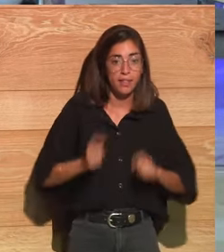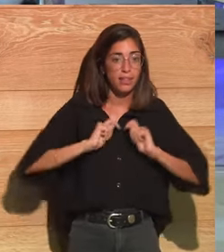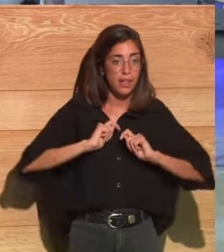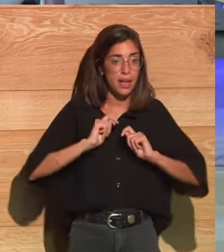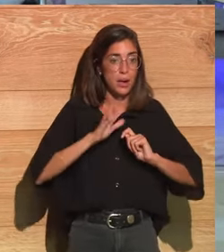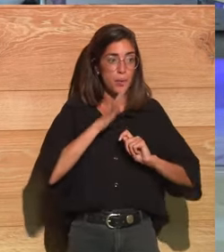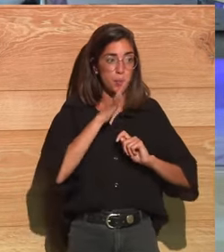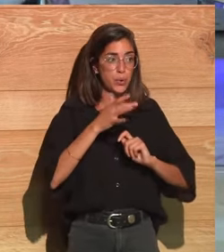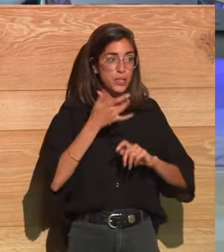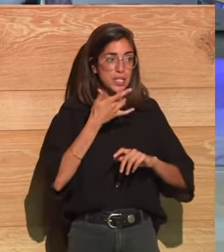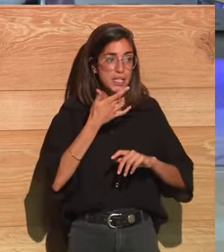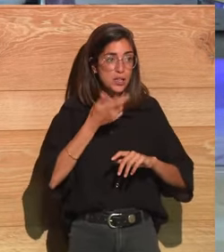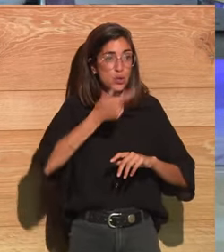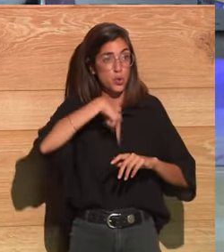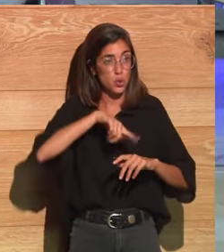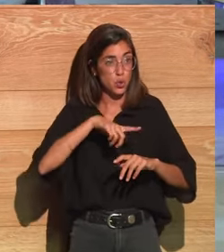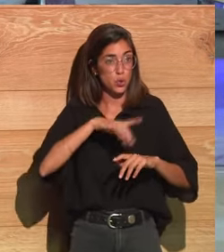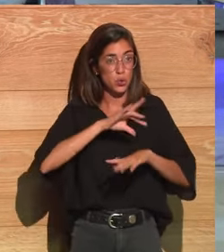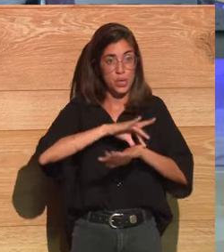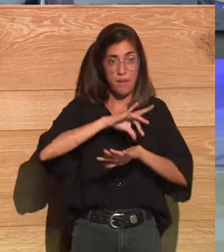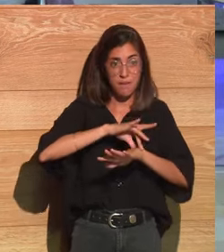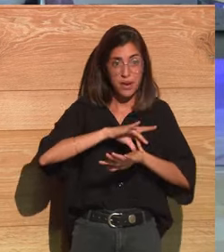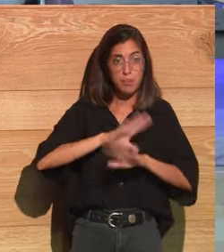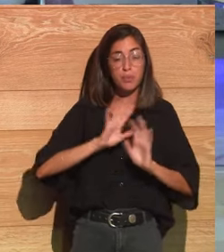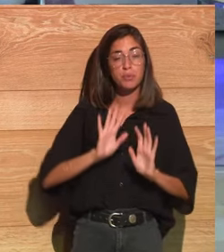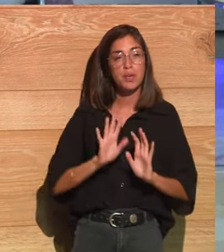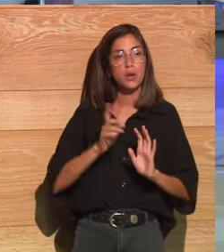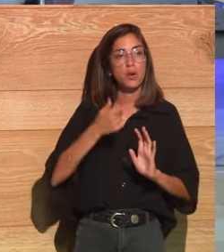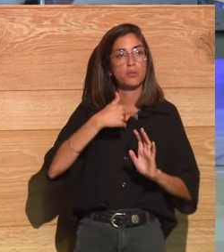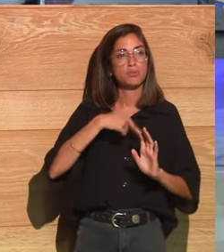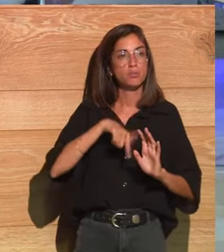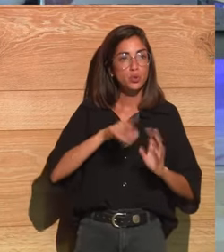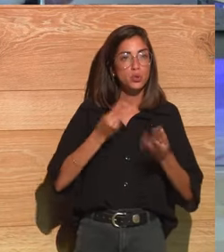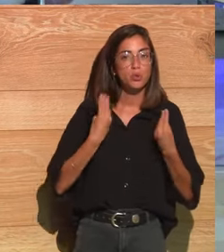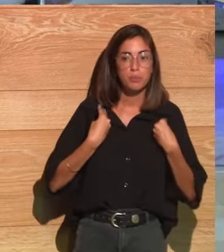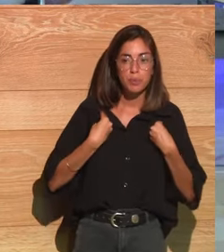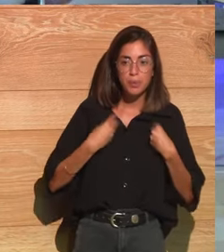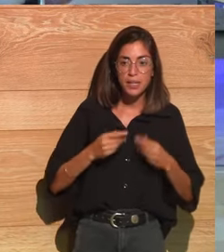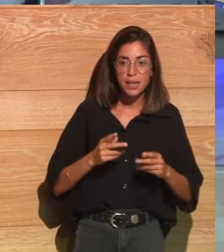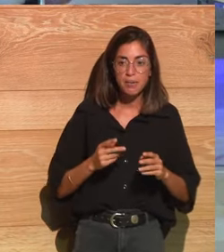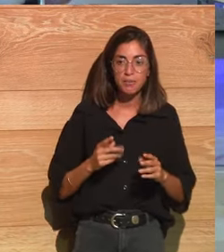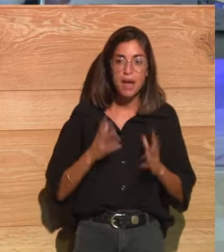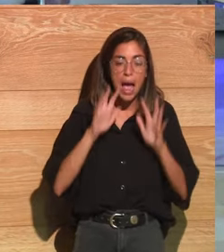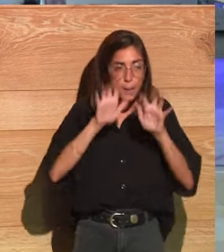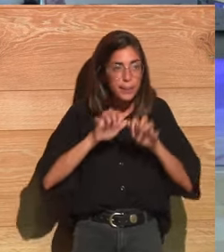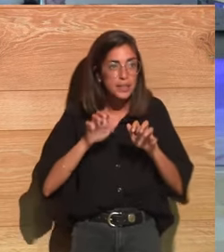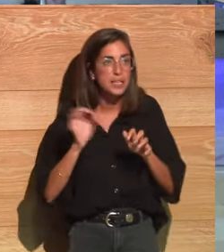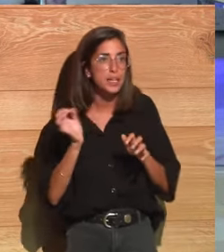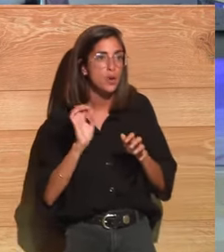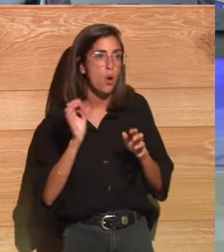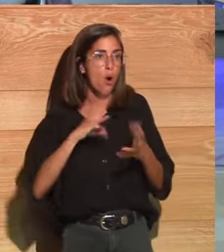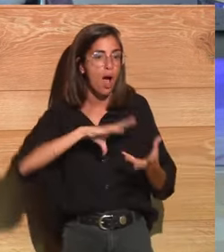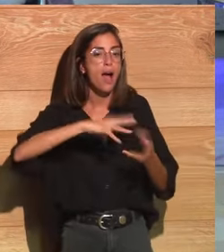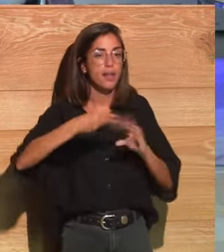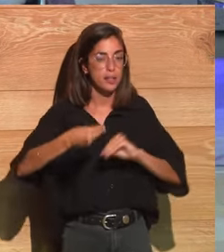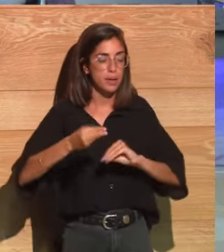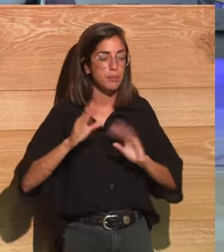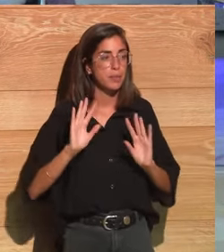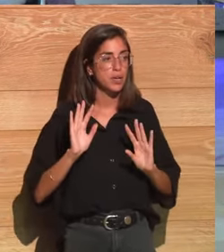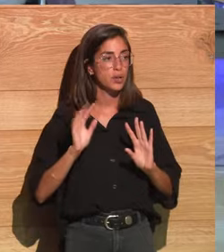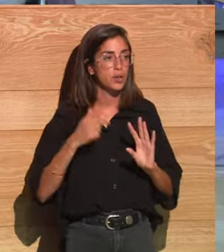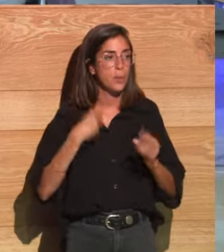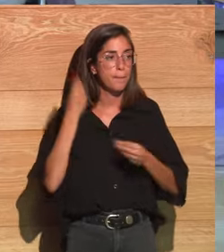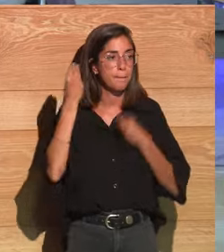que hasta cuando está enfermo es capaz de aprender o de vivir o de conseguir otro nivel de conocimiento o entendimiento. Pero la enfermedad per se no